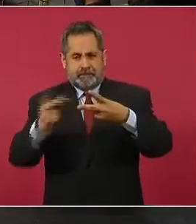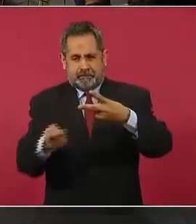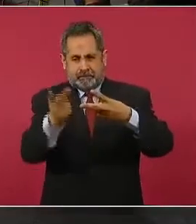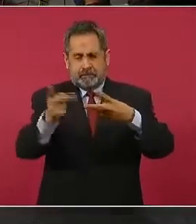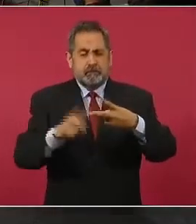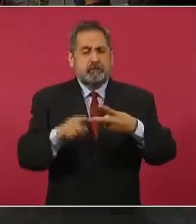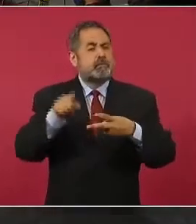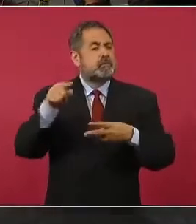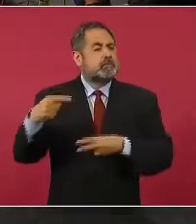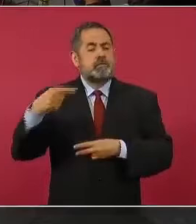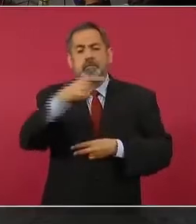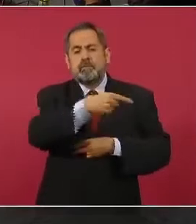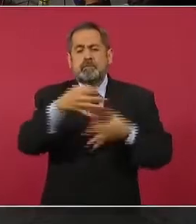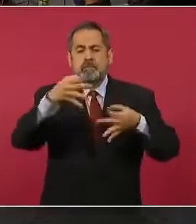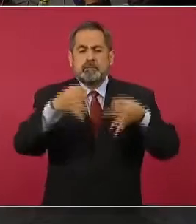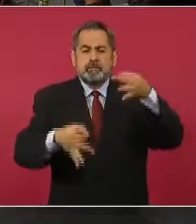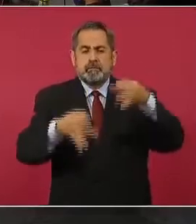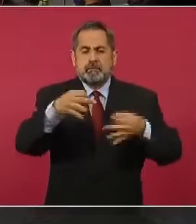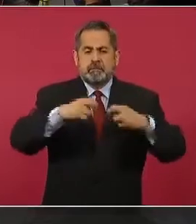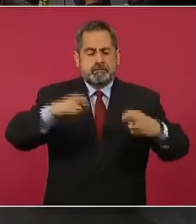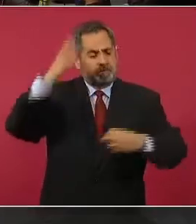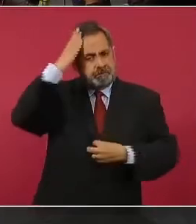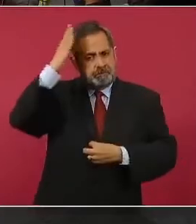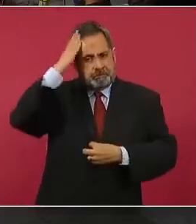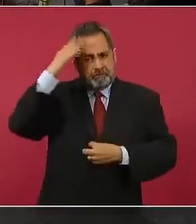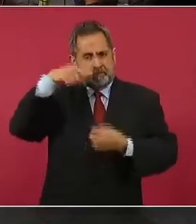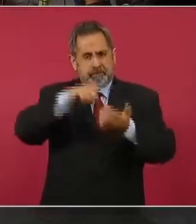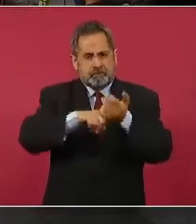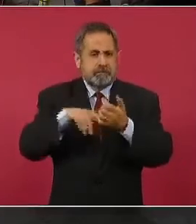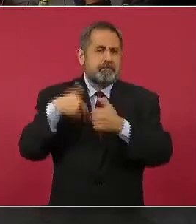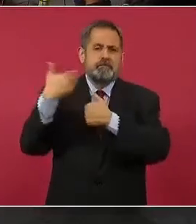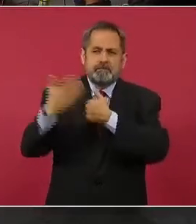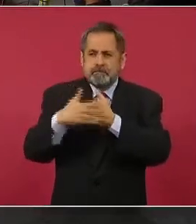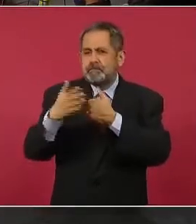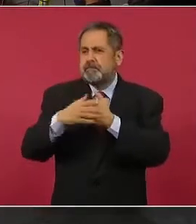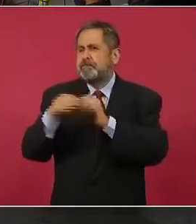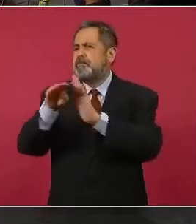estoy arrastrando los pies, chocheando.